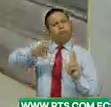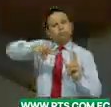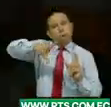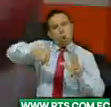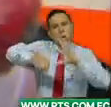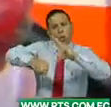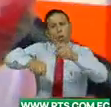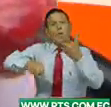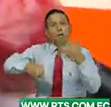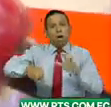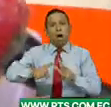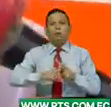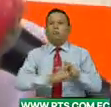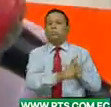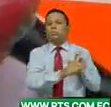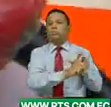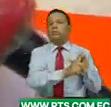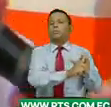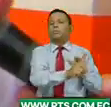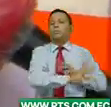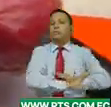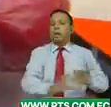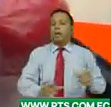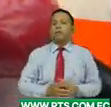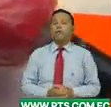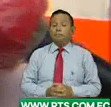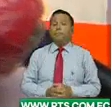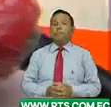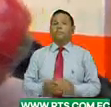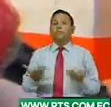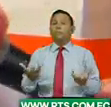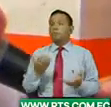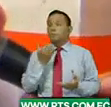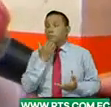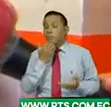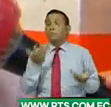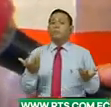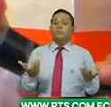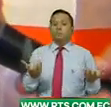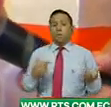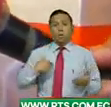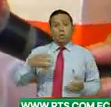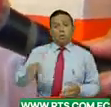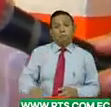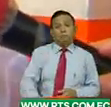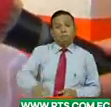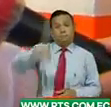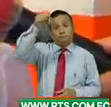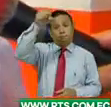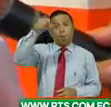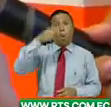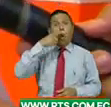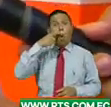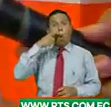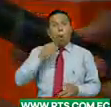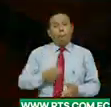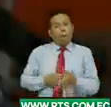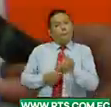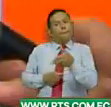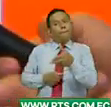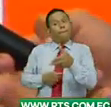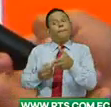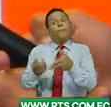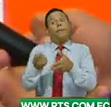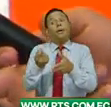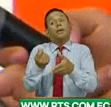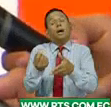fuego. En el momento de la apertura que levanto una puerta, cuando voy a levantar la otra, él me pone la pistola y me dice que pase y que le dé el dinero.